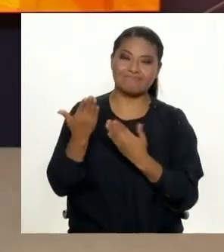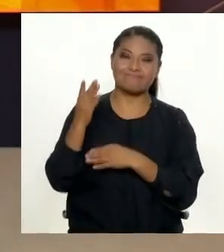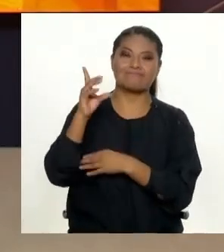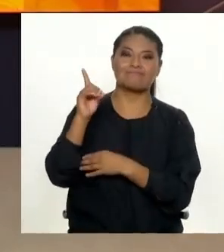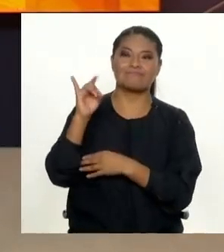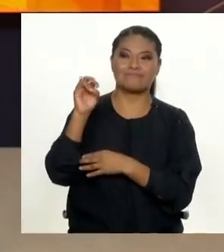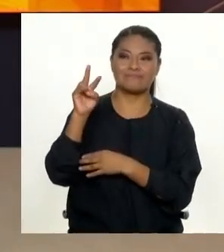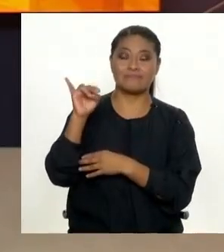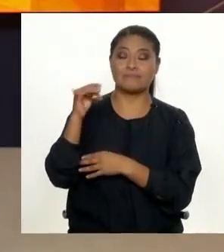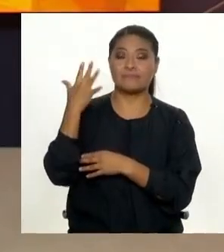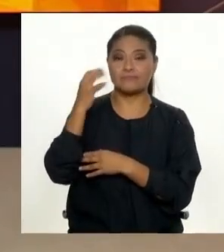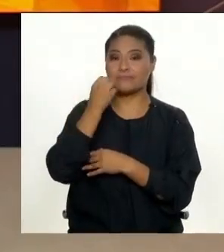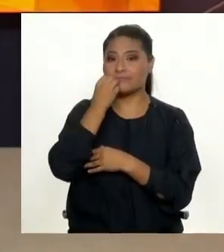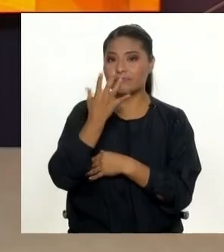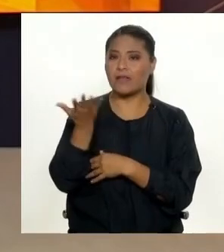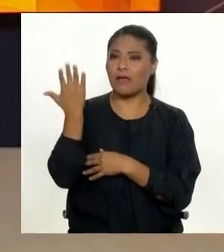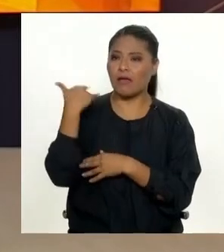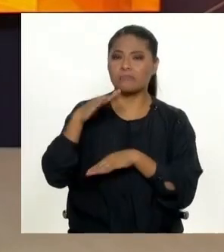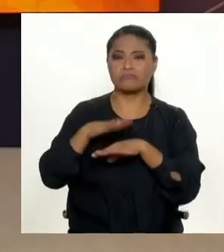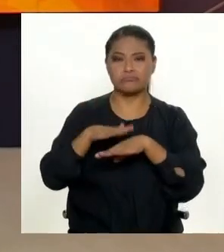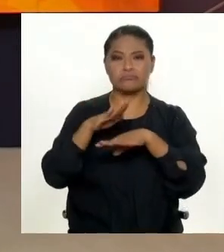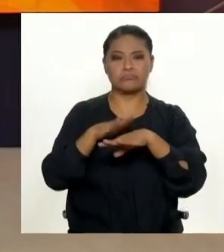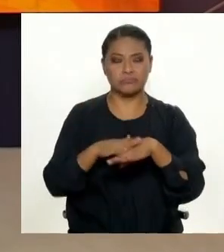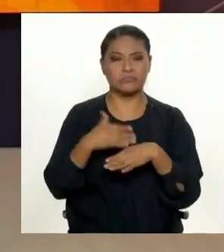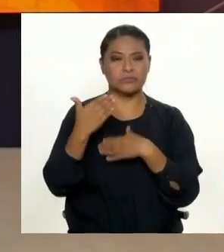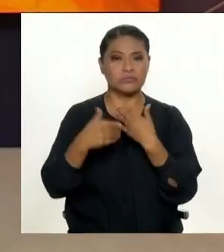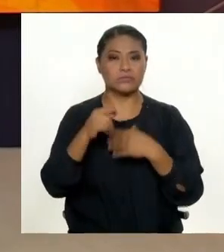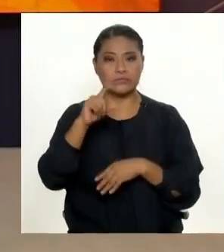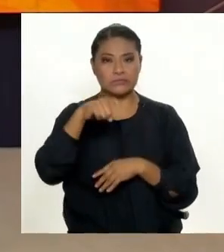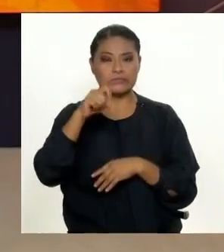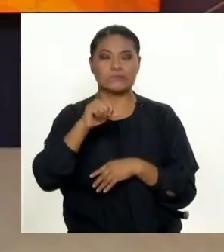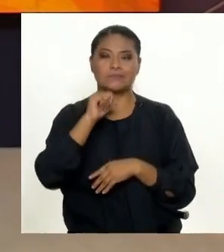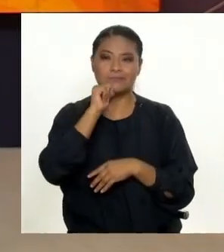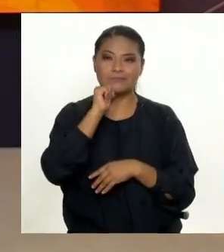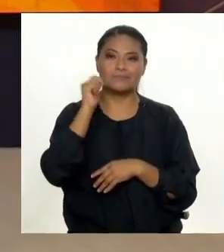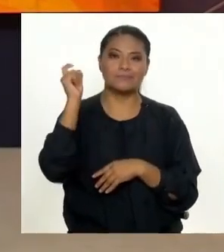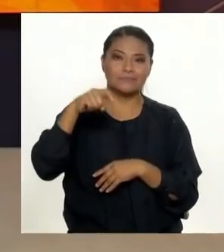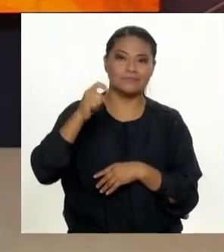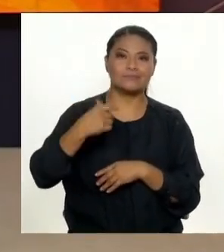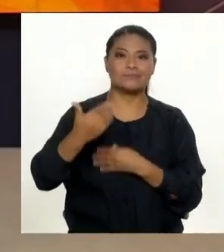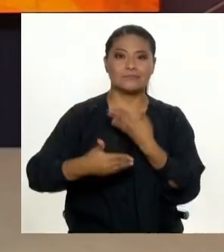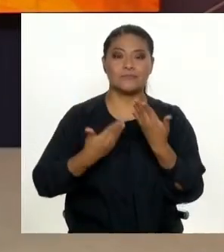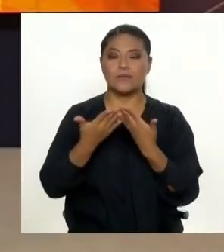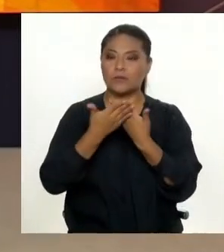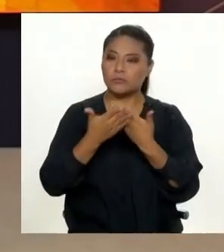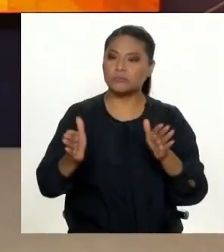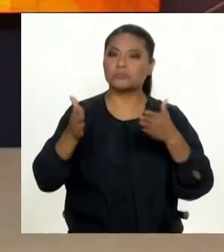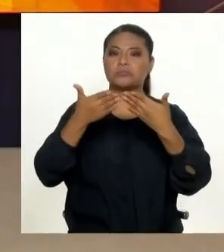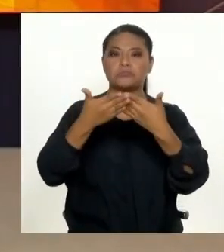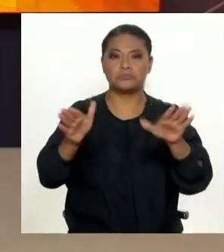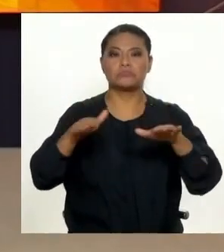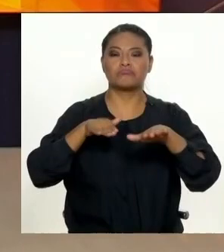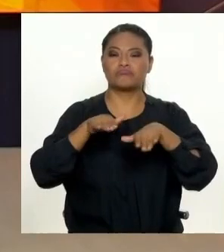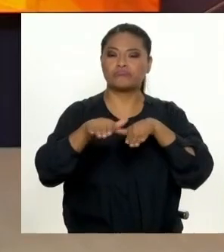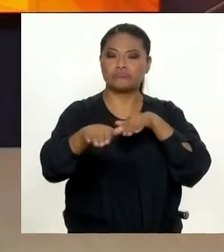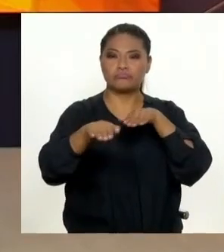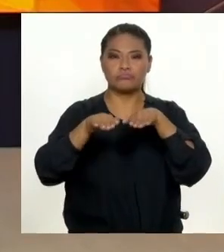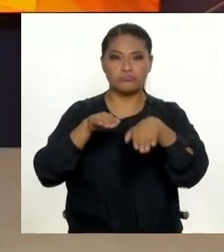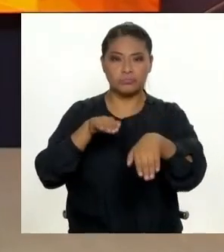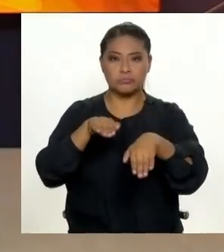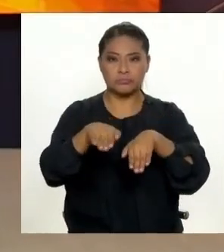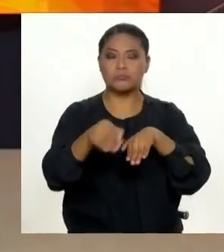este sector que usan tanto o que a tanta falta hace una vía libre, ¿no?, en la carretera central